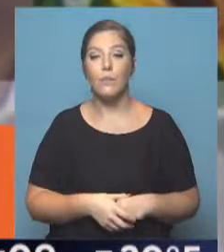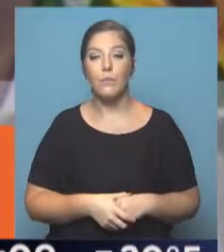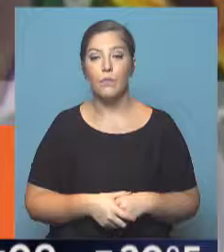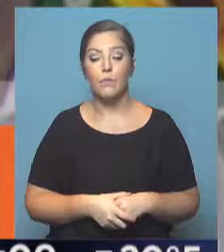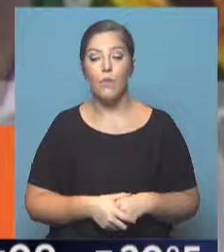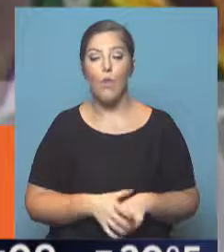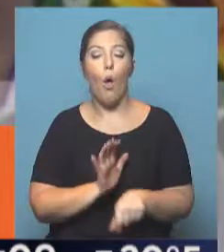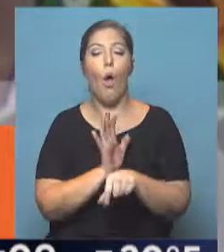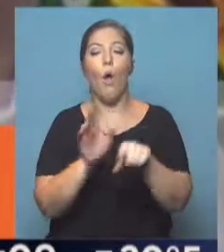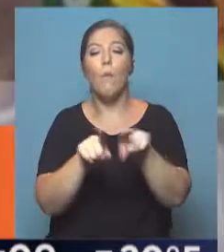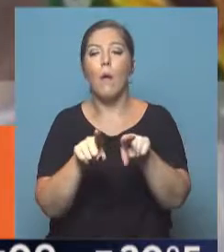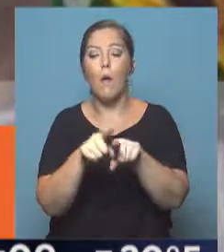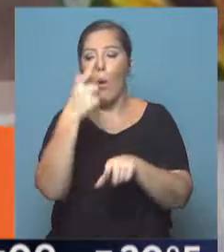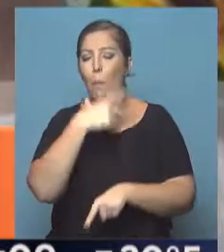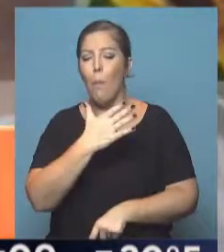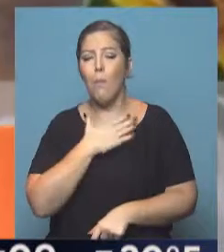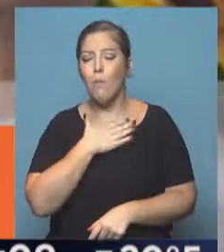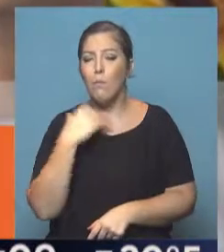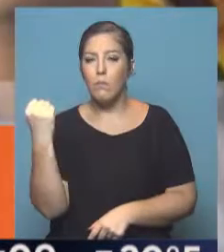como hermano, un gran ser humano.